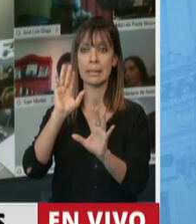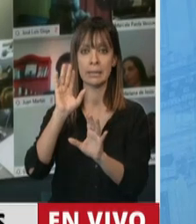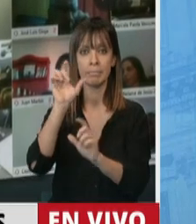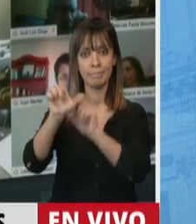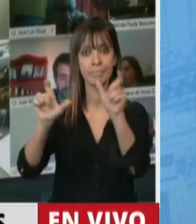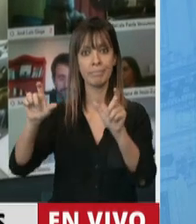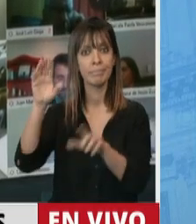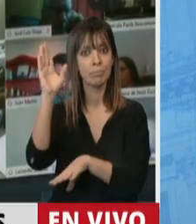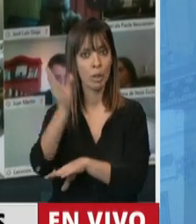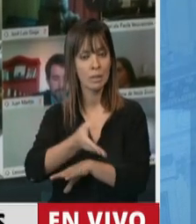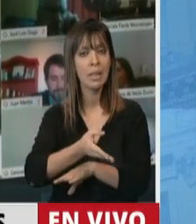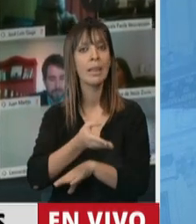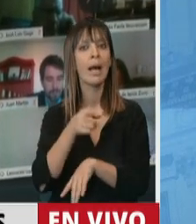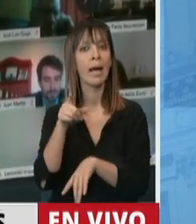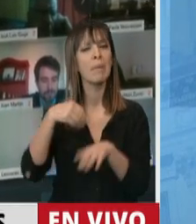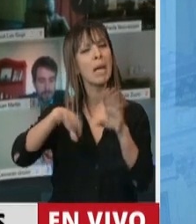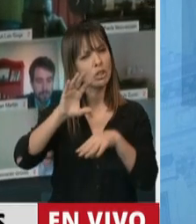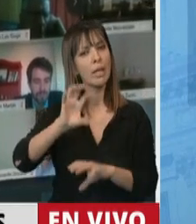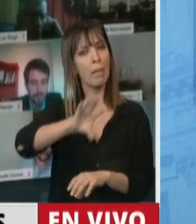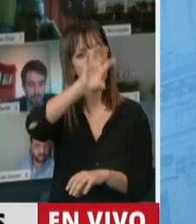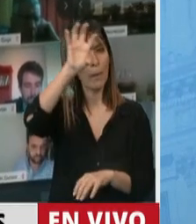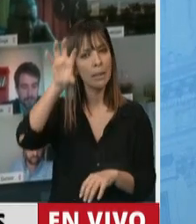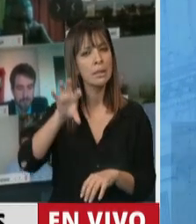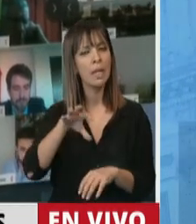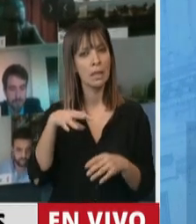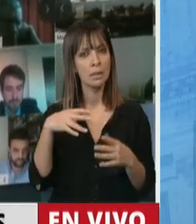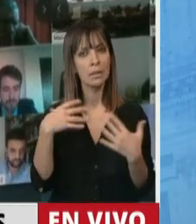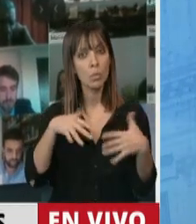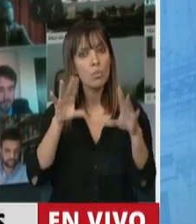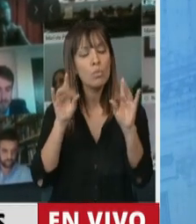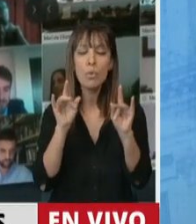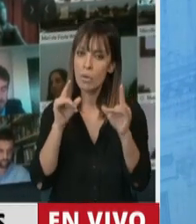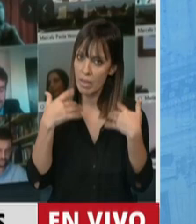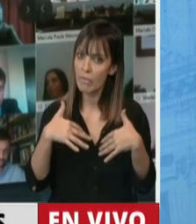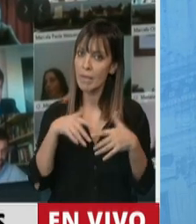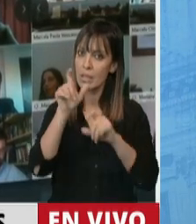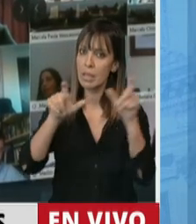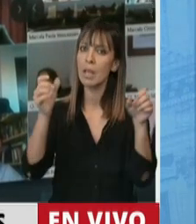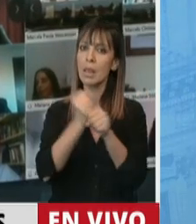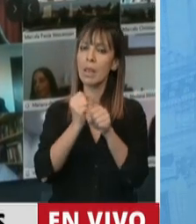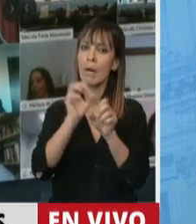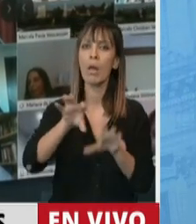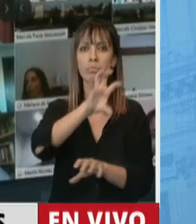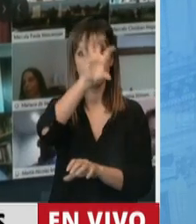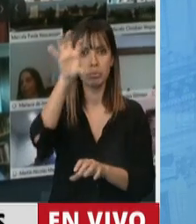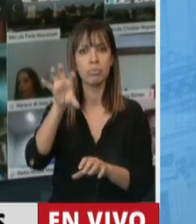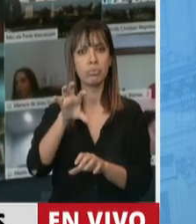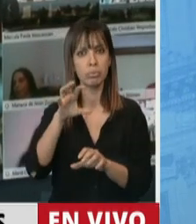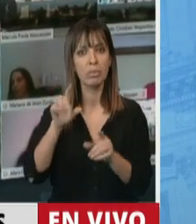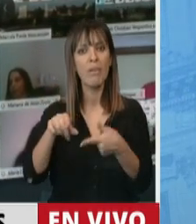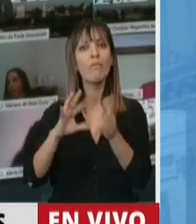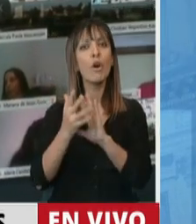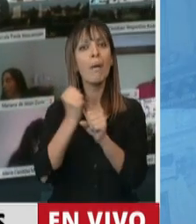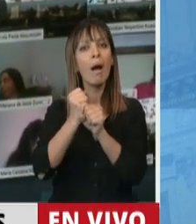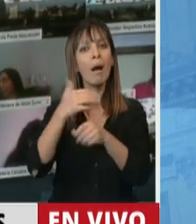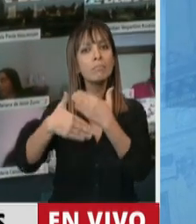porcentaje, muchísimo de ellos del interior del país, que muchas veces nos cuesta muchísimo llevar adelante este tipo